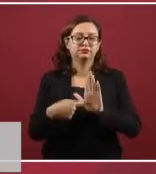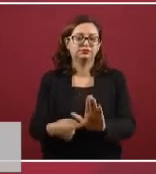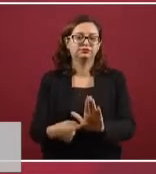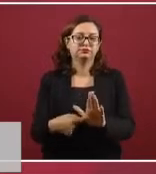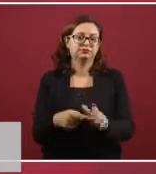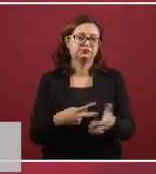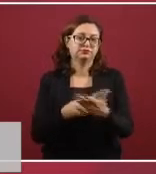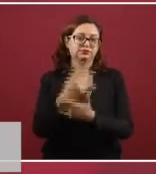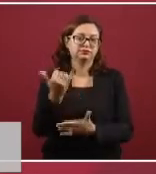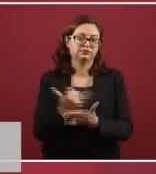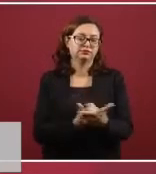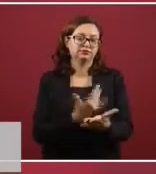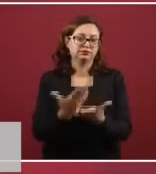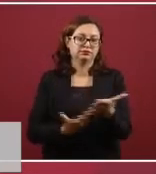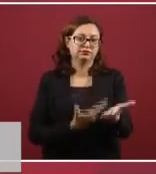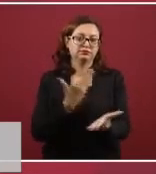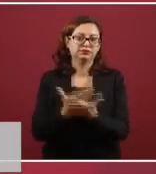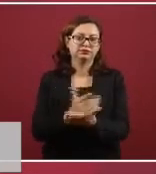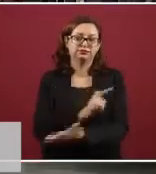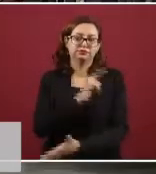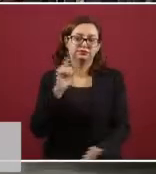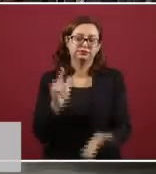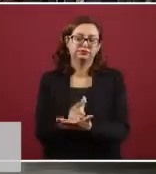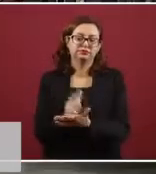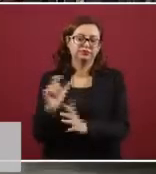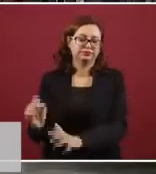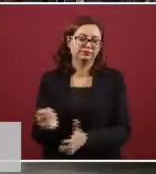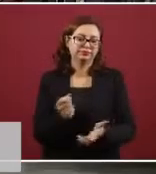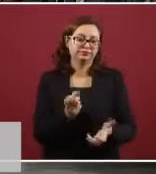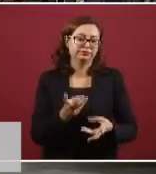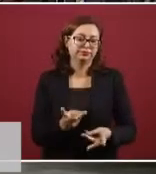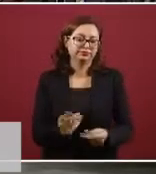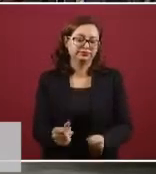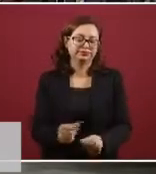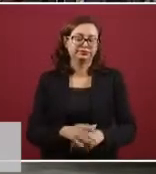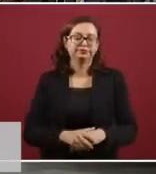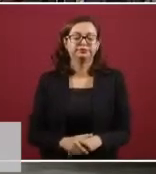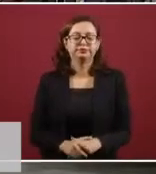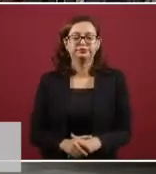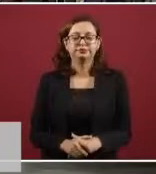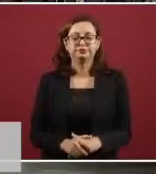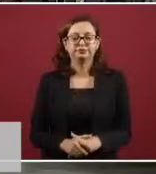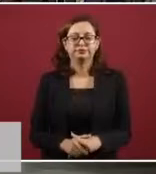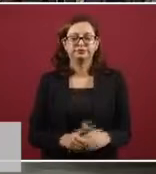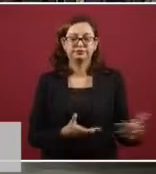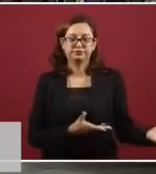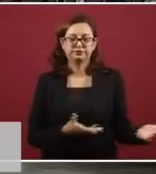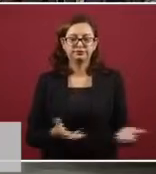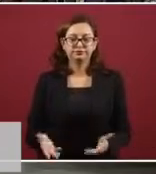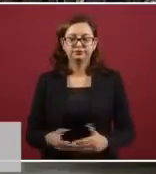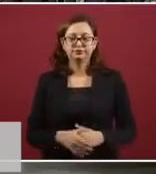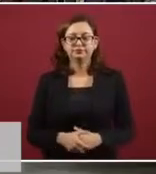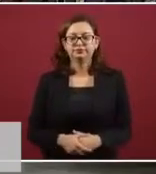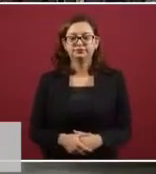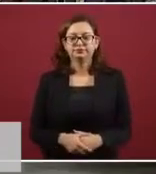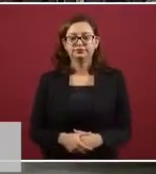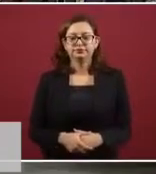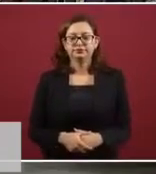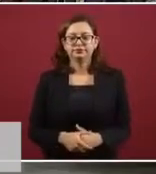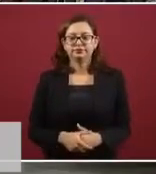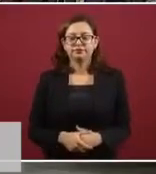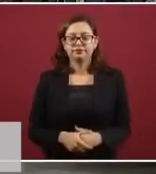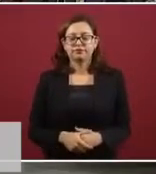El secretario Arturo Herrera desmiente categóricamente la falta de medicamentos. Envió personal de Hacienda a verificar de manera aleatoria